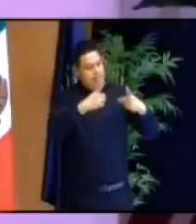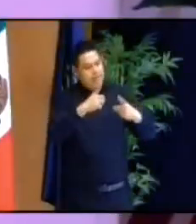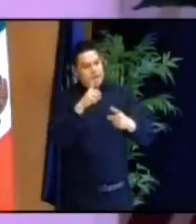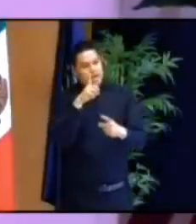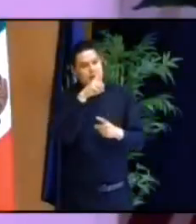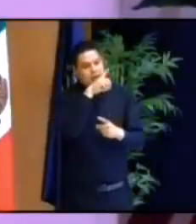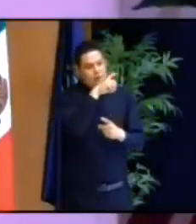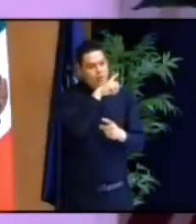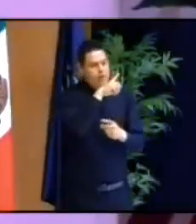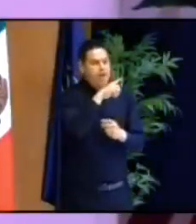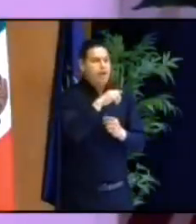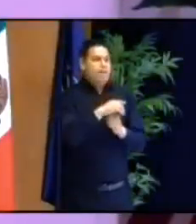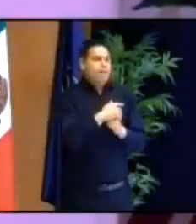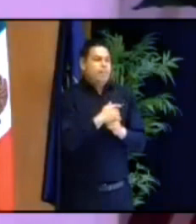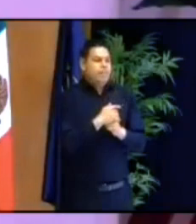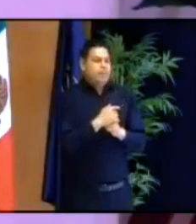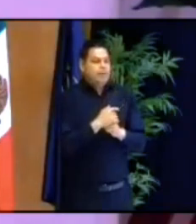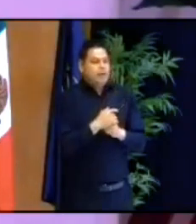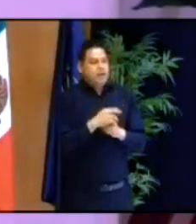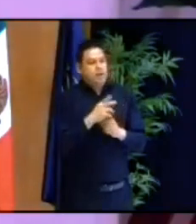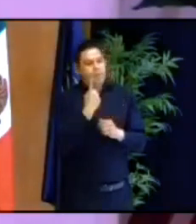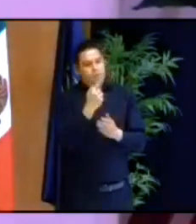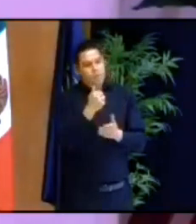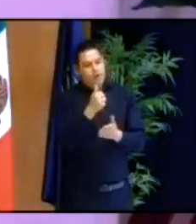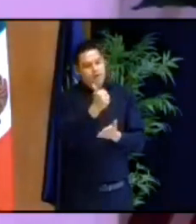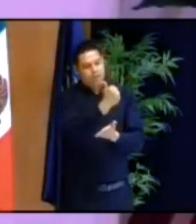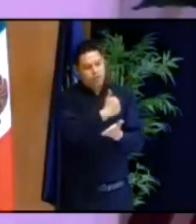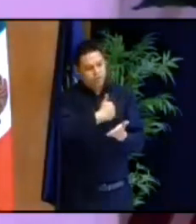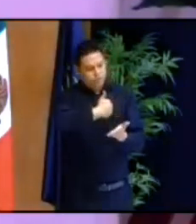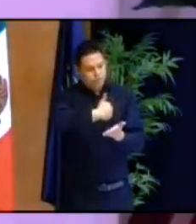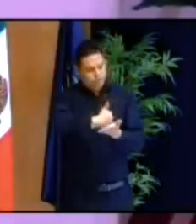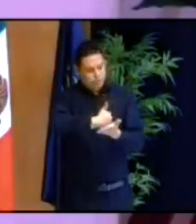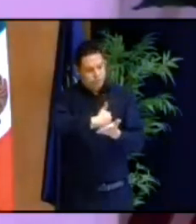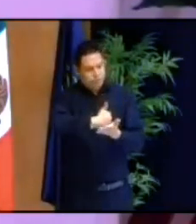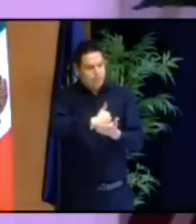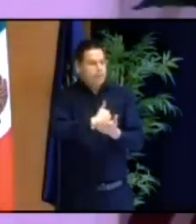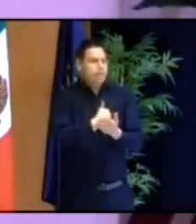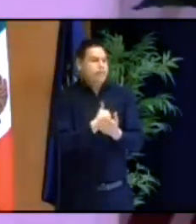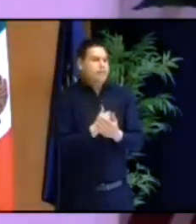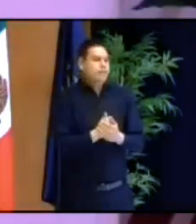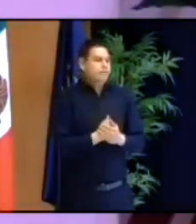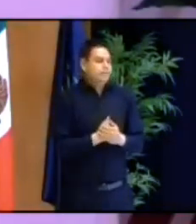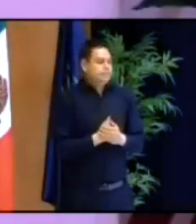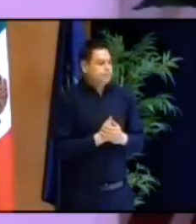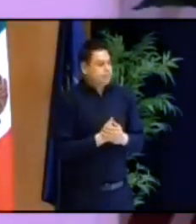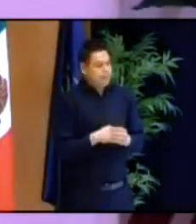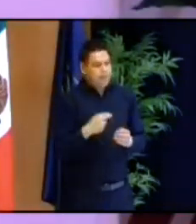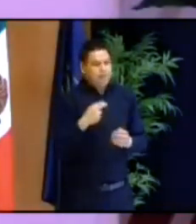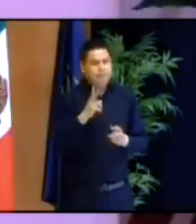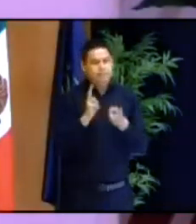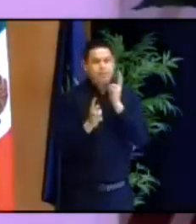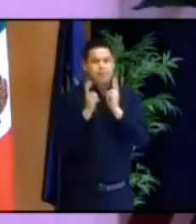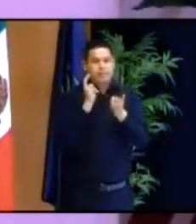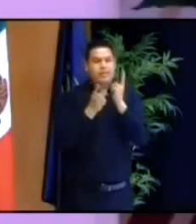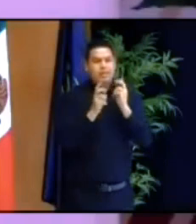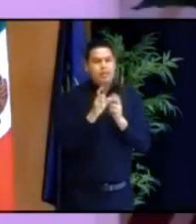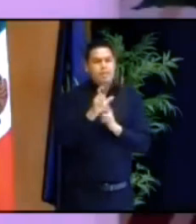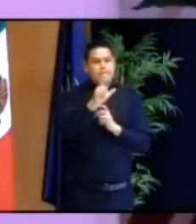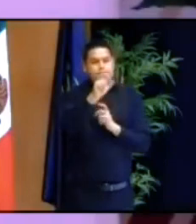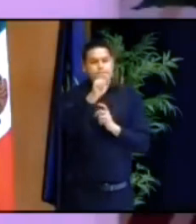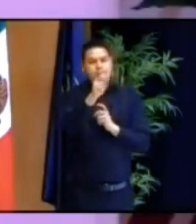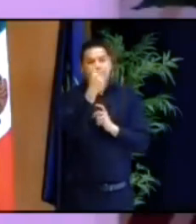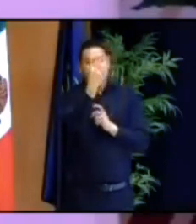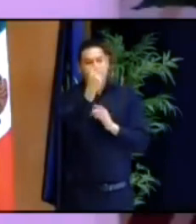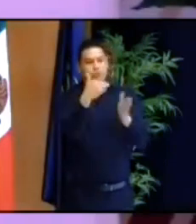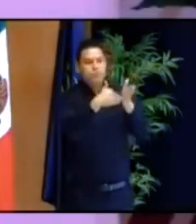a prácticamente la mayor parte de los habitantes de la ciudad y de la zona metropolitana. Estamos hablando de 22